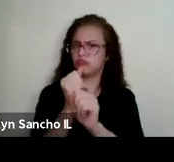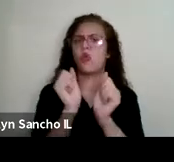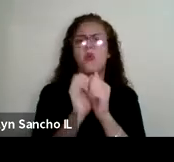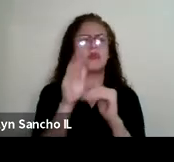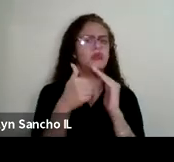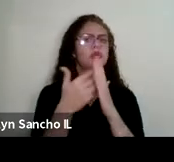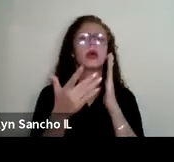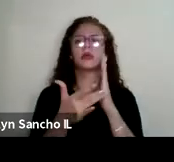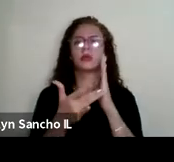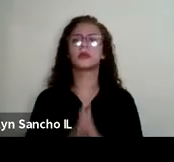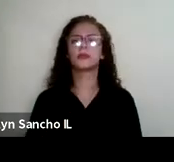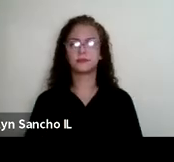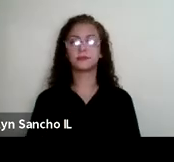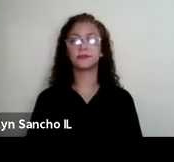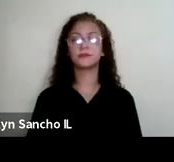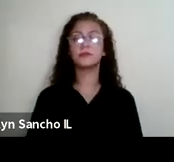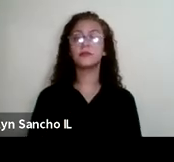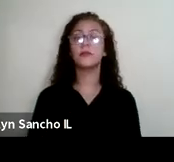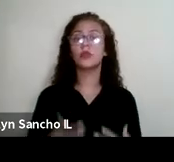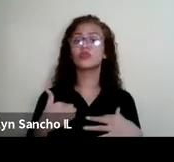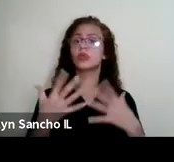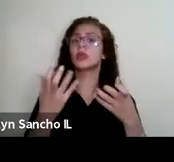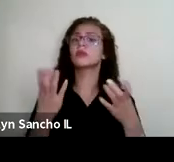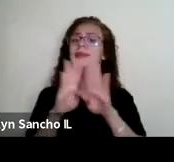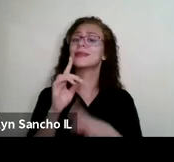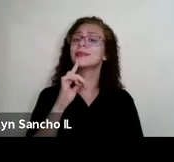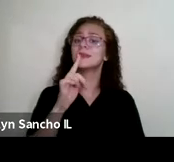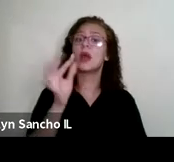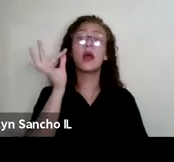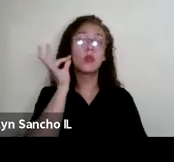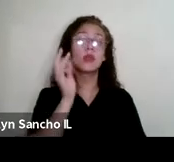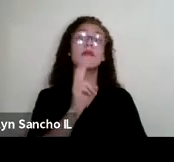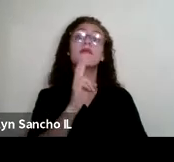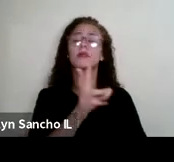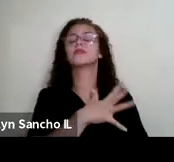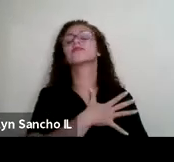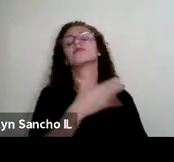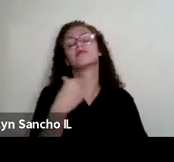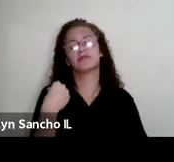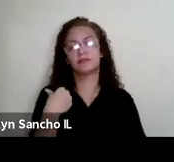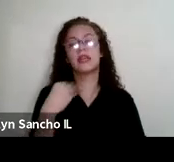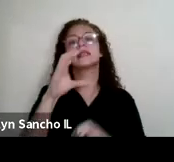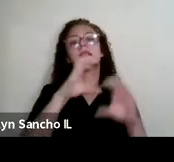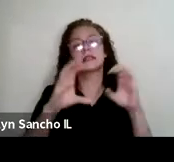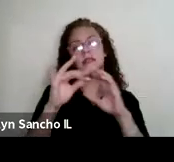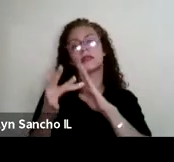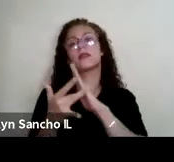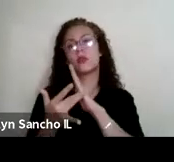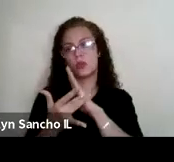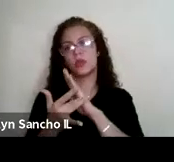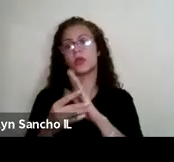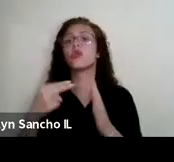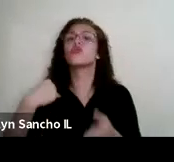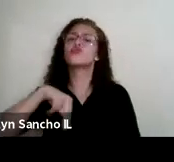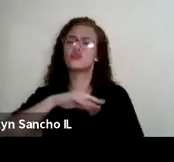las tecnologías. Quiero cerrar diciendo que a las mujeres realmente nos encanta la ciencia y la tecnología. Nosotras